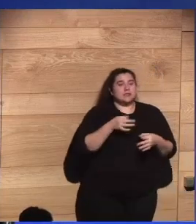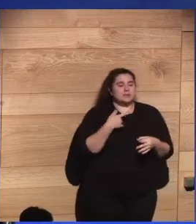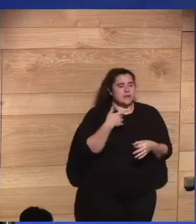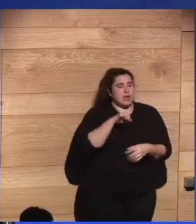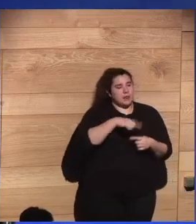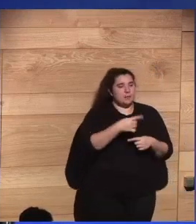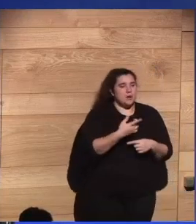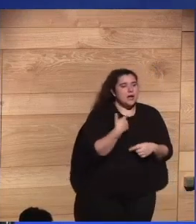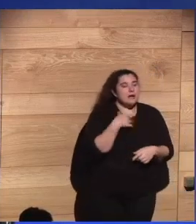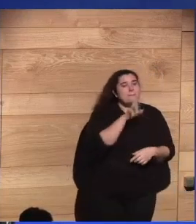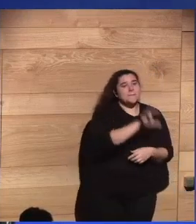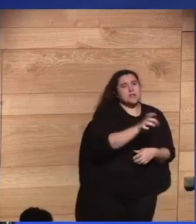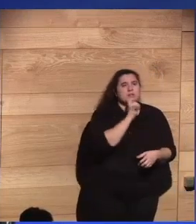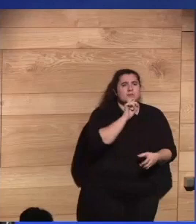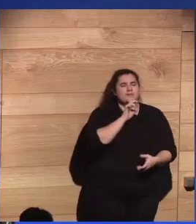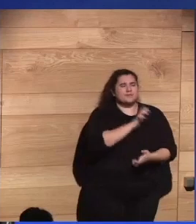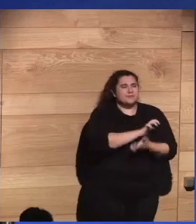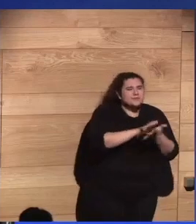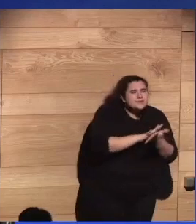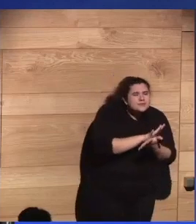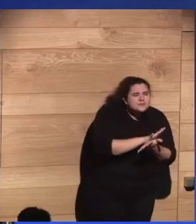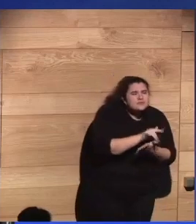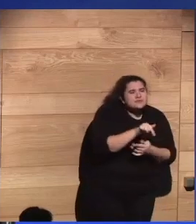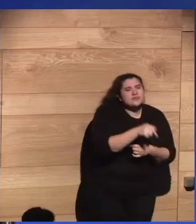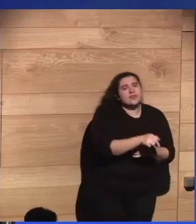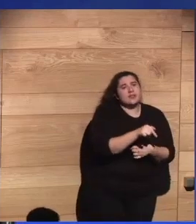sufre un cataclismo, y